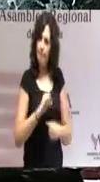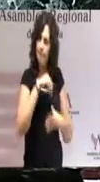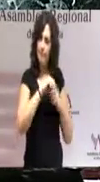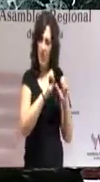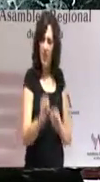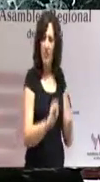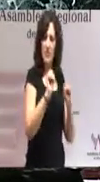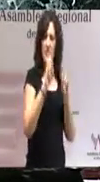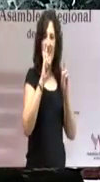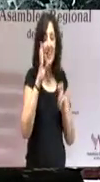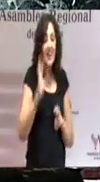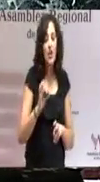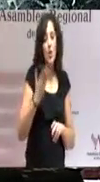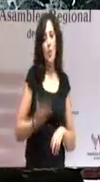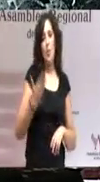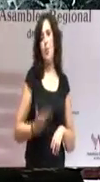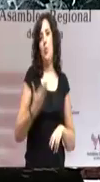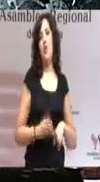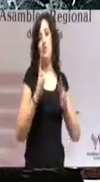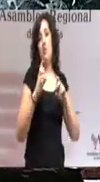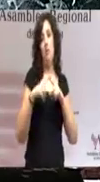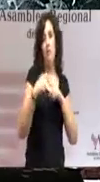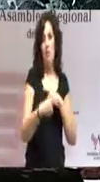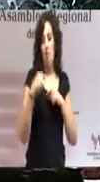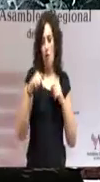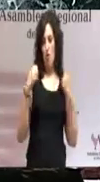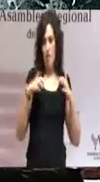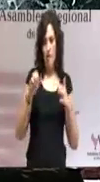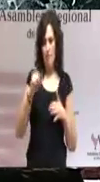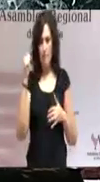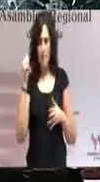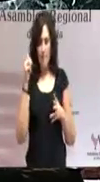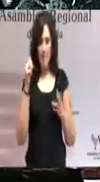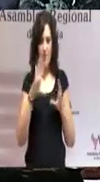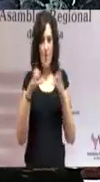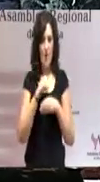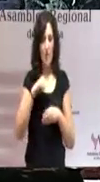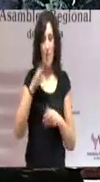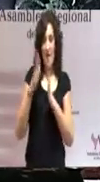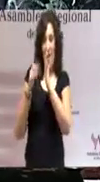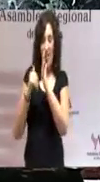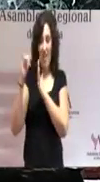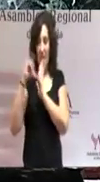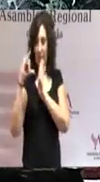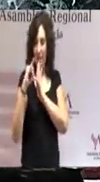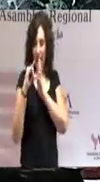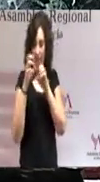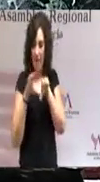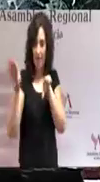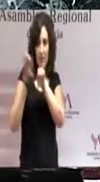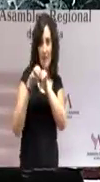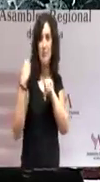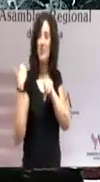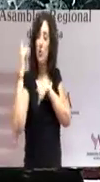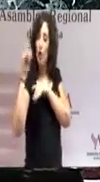que tiene especial relevancia y más después de lo que hoy se aprobaba en nuestra comunidad autónoma vecina de Valencia, donde PSOE, Podemos